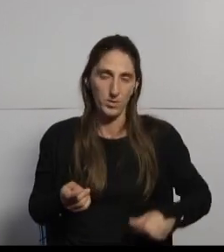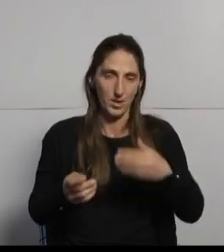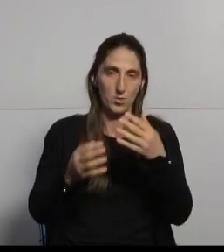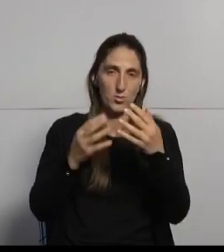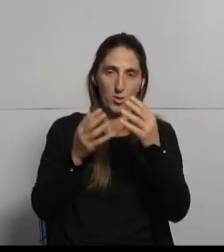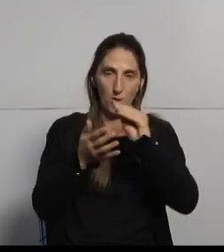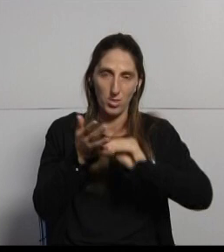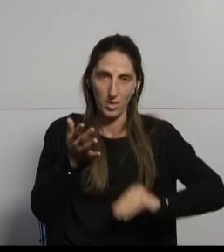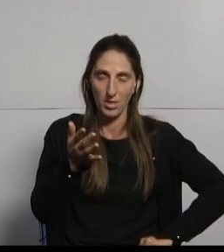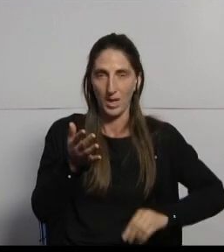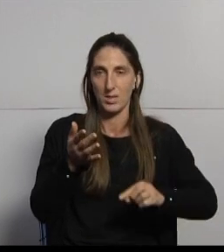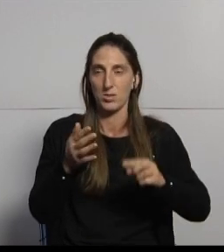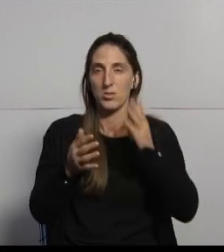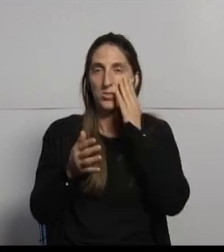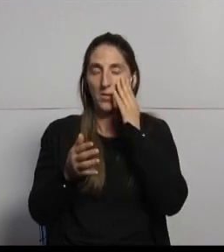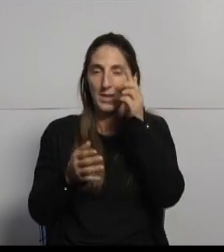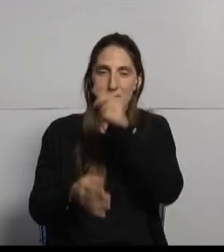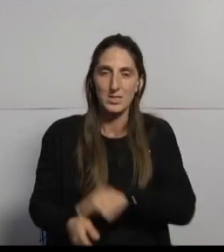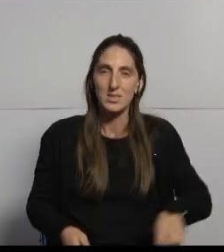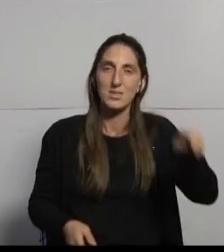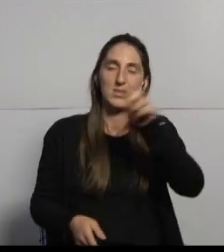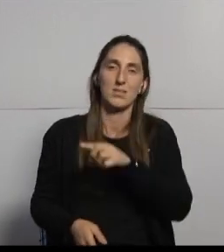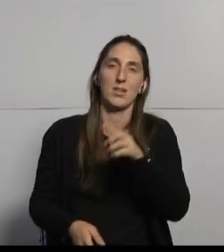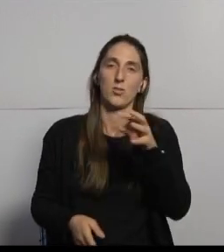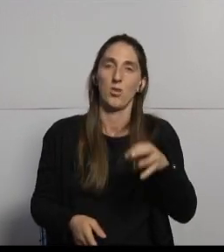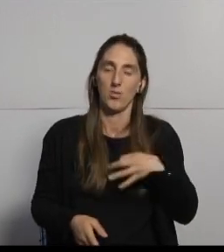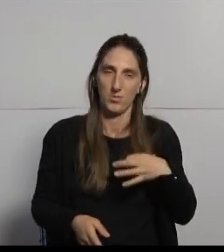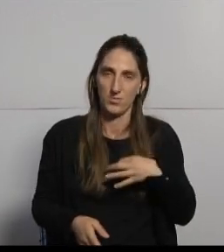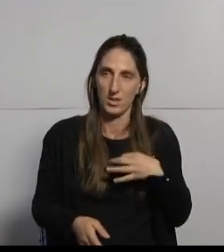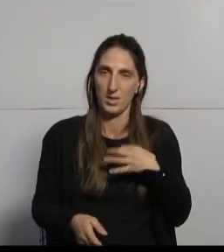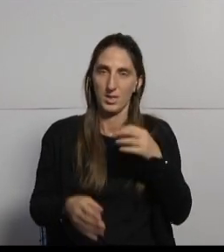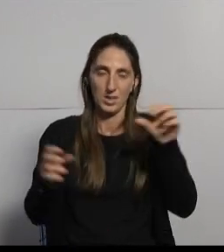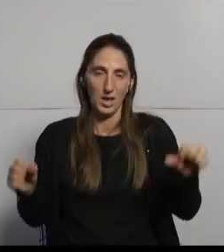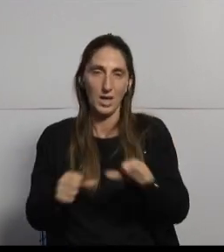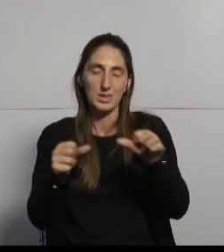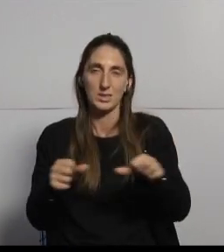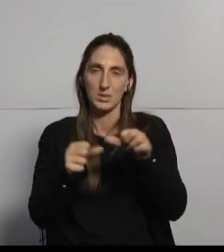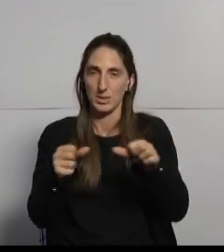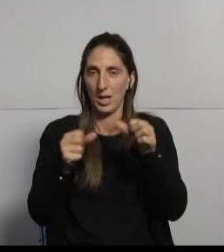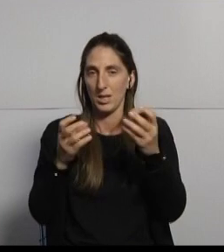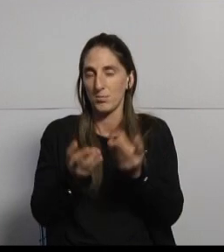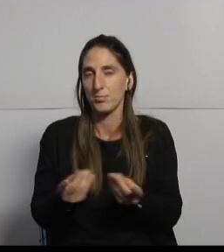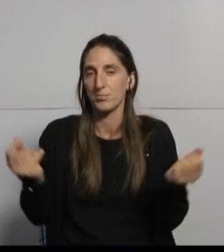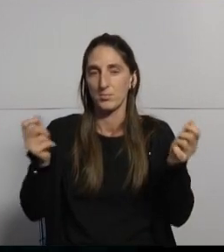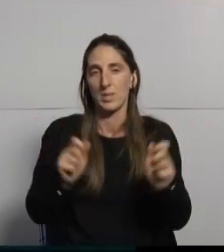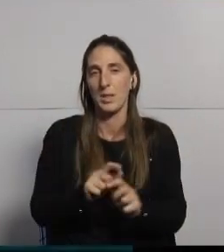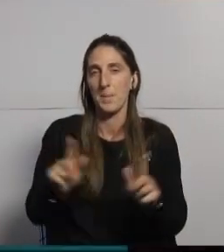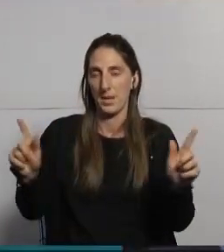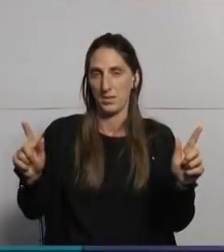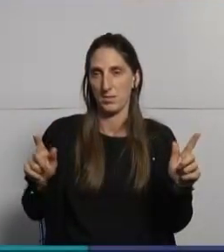datos, definir cuál es el ciclo de vida, definir actividades de depuración, de